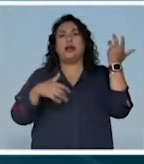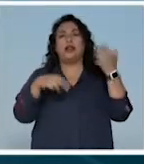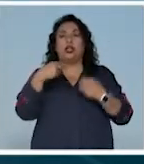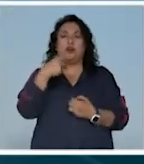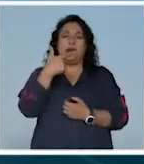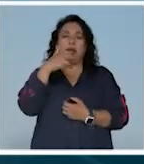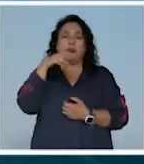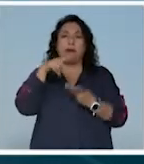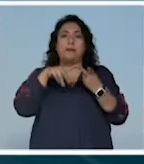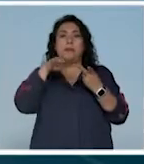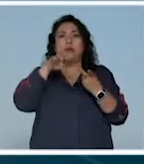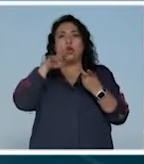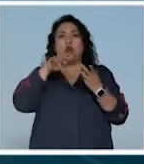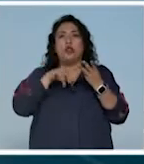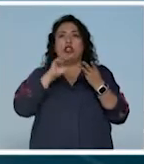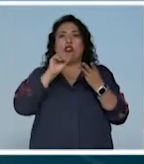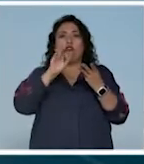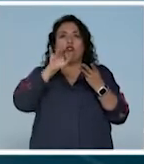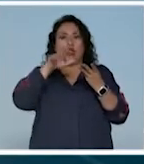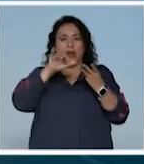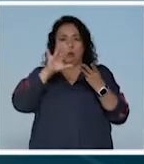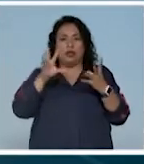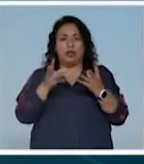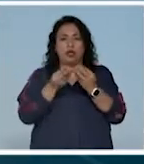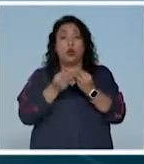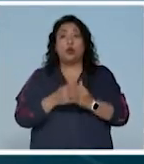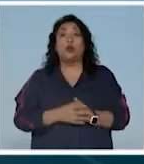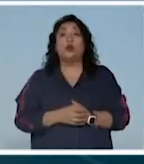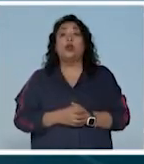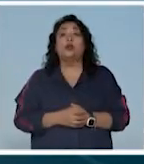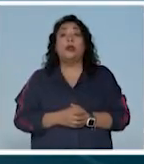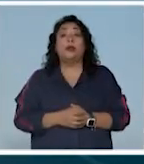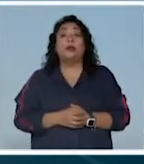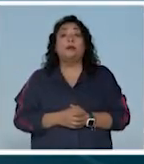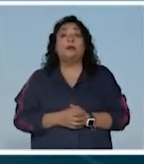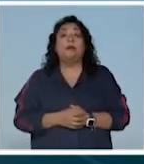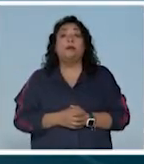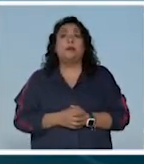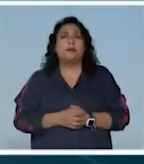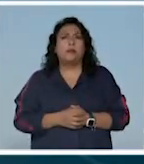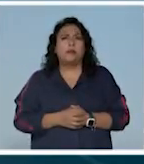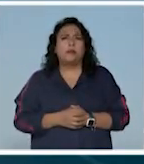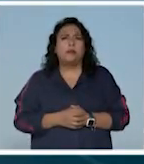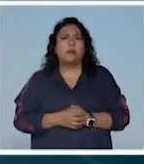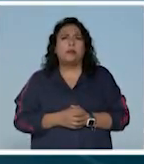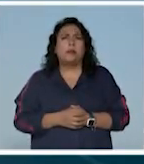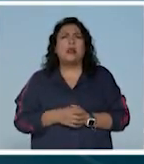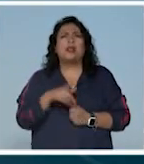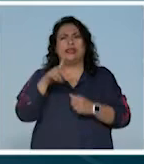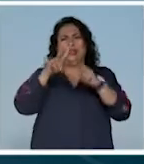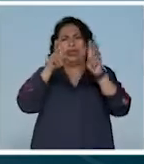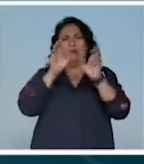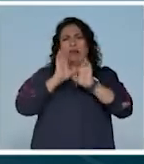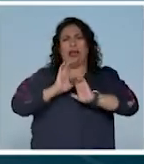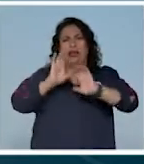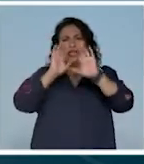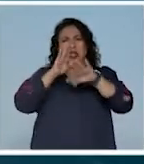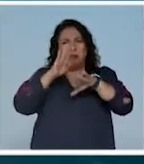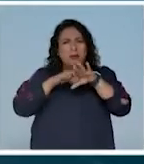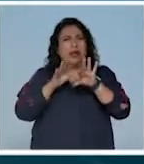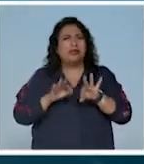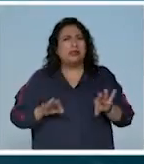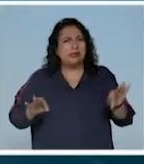los Macorinos y Ofelia Medina. Los temas más icónicos, los temas